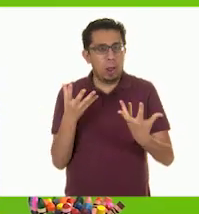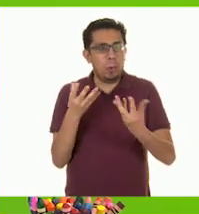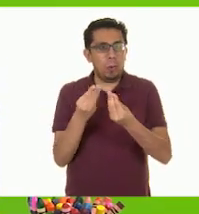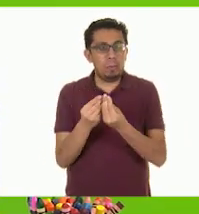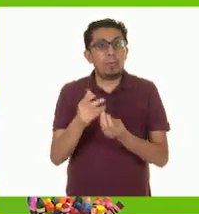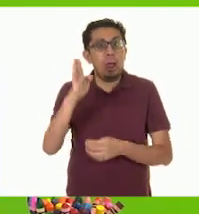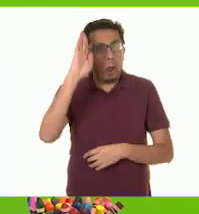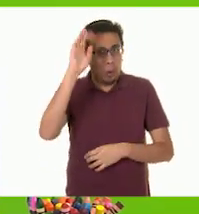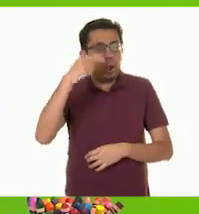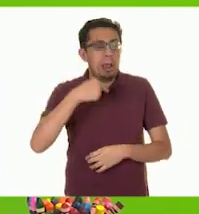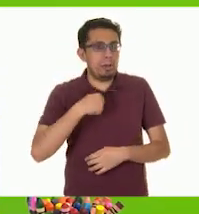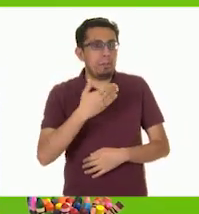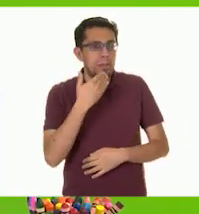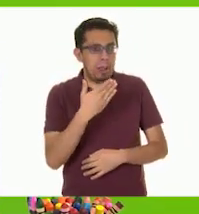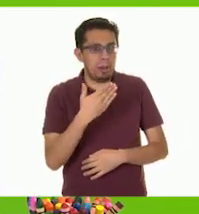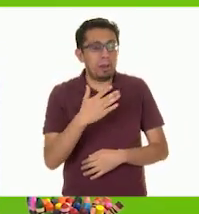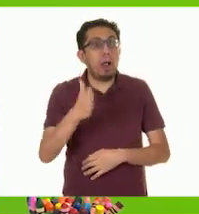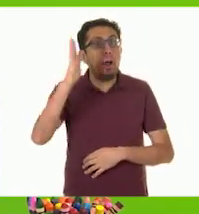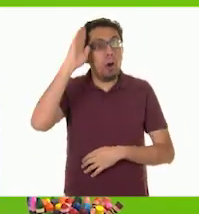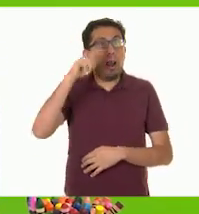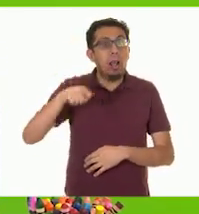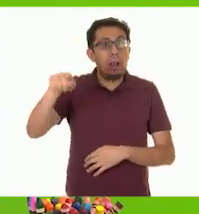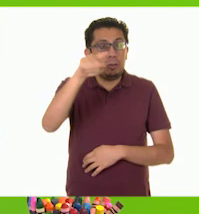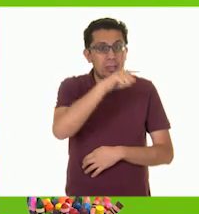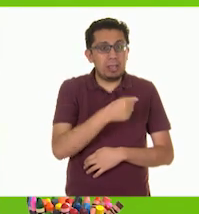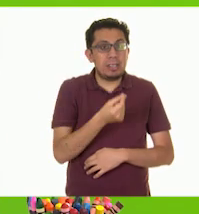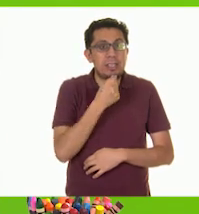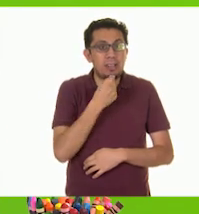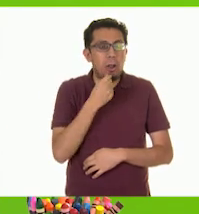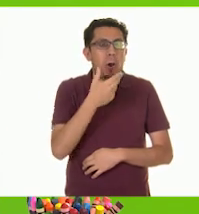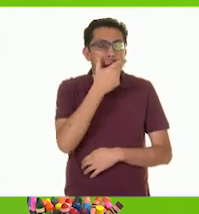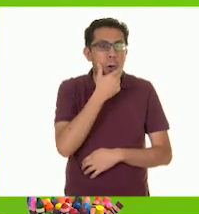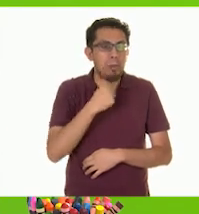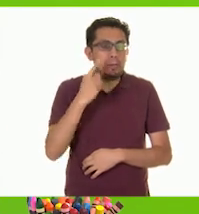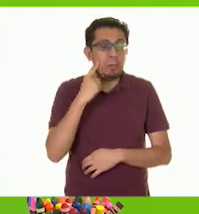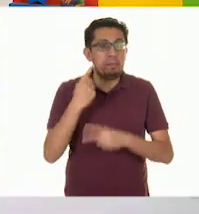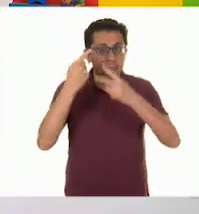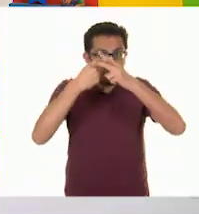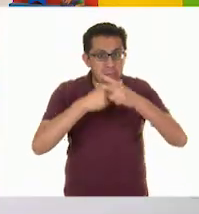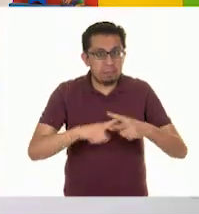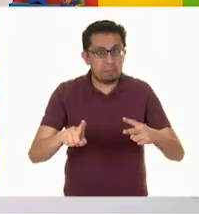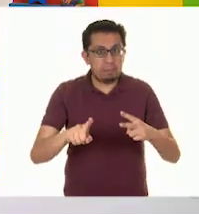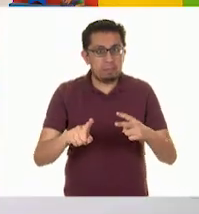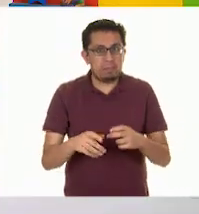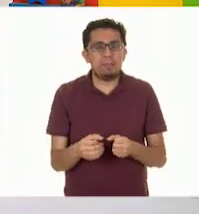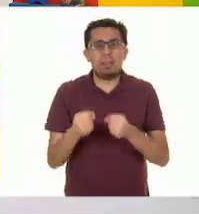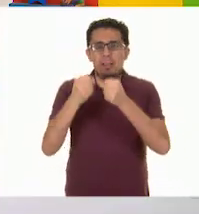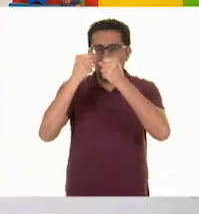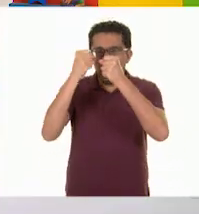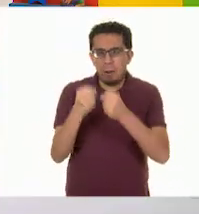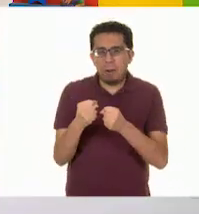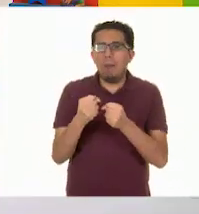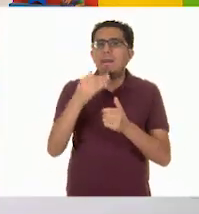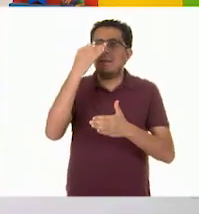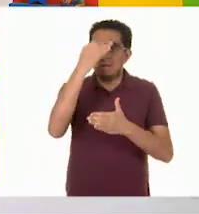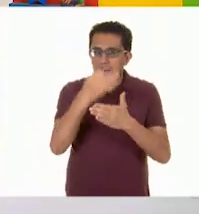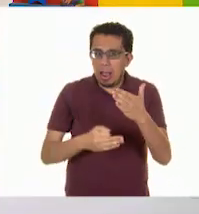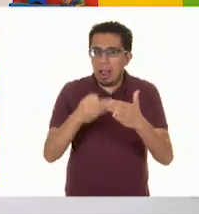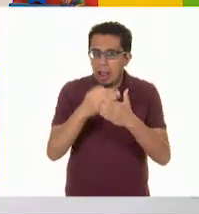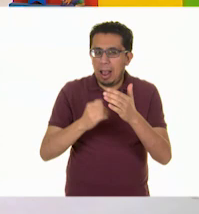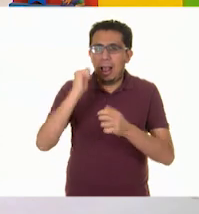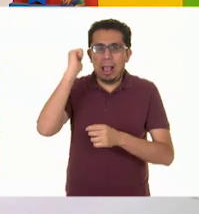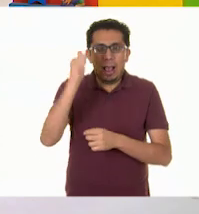Sohar, muy bien. Y hola a todas y a todos allá en casa. ¿Comenzamos? ¿Segura? ¿No nos hace falta algo, Ana?